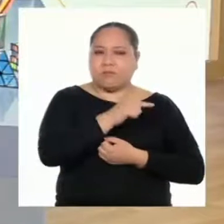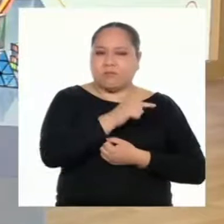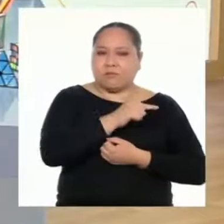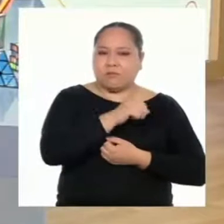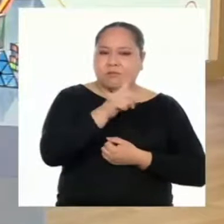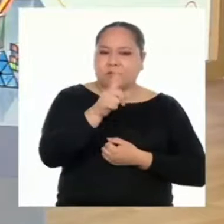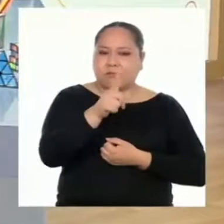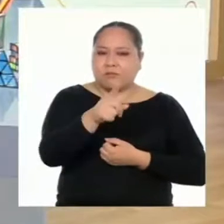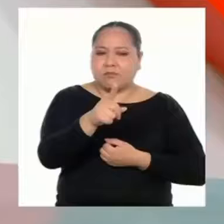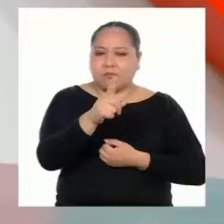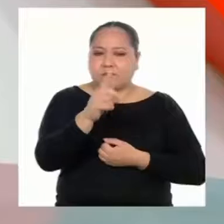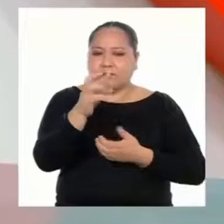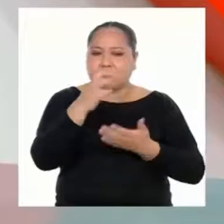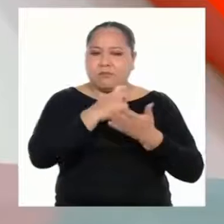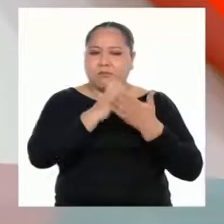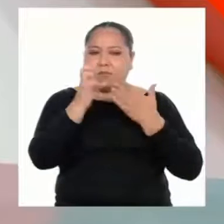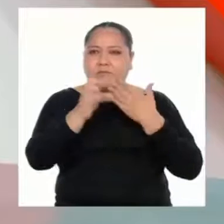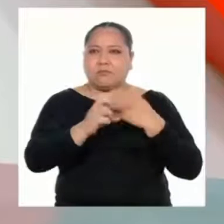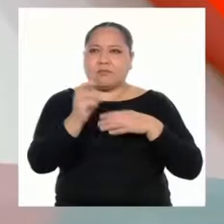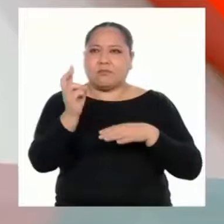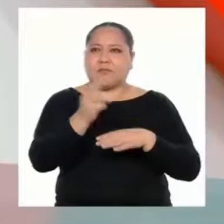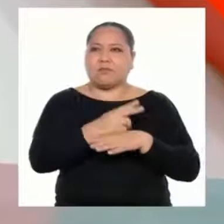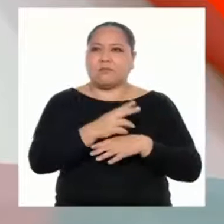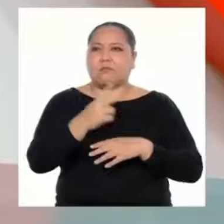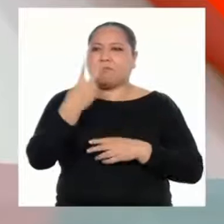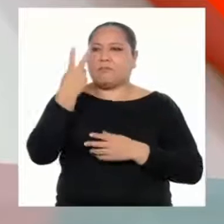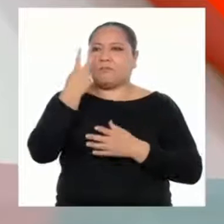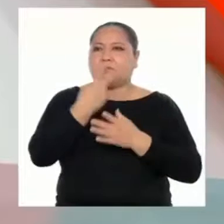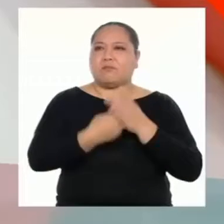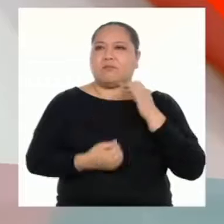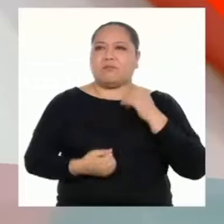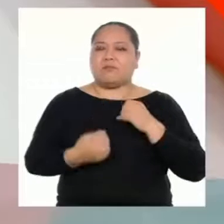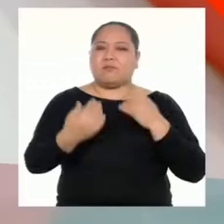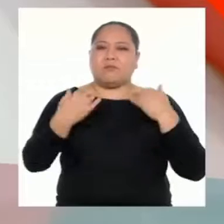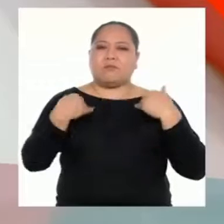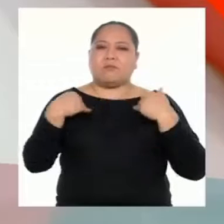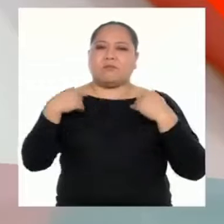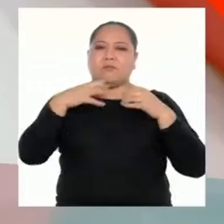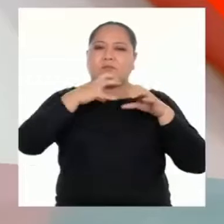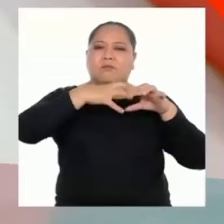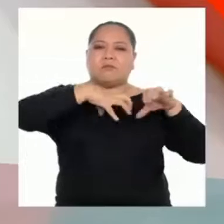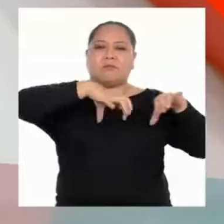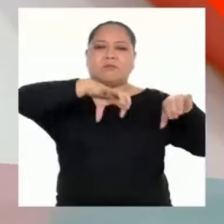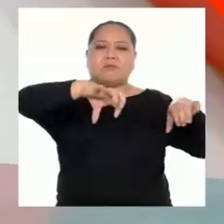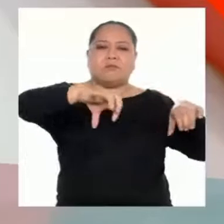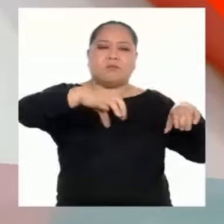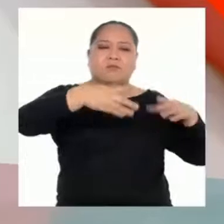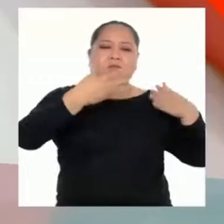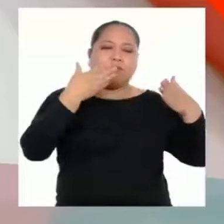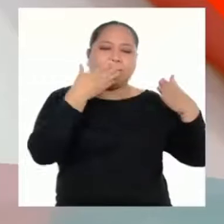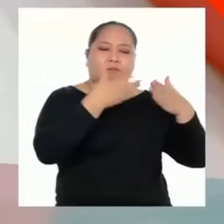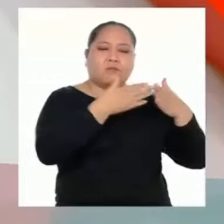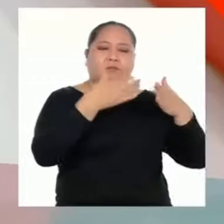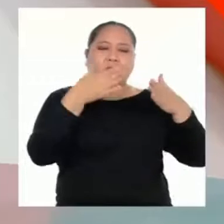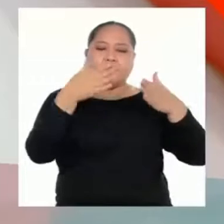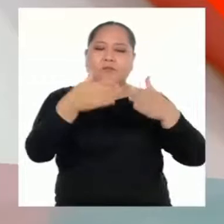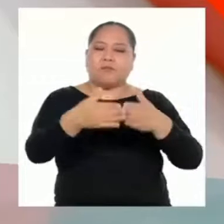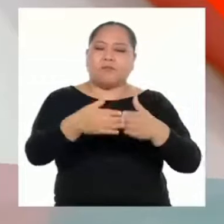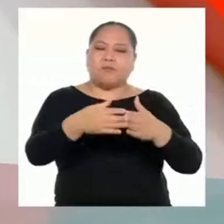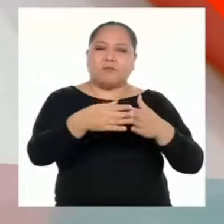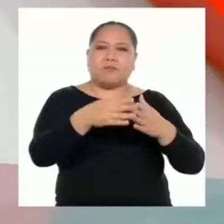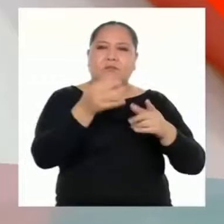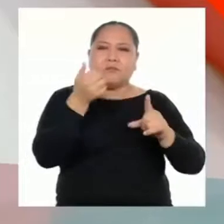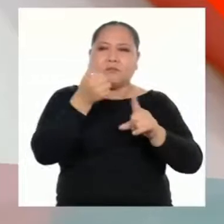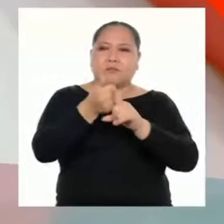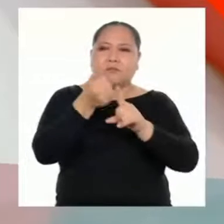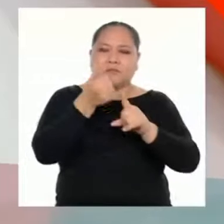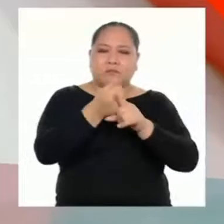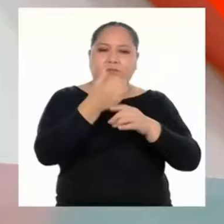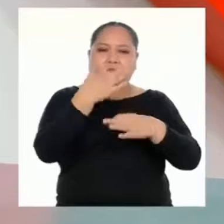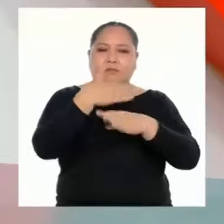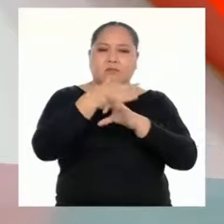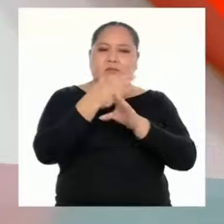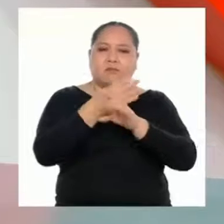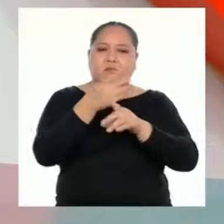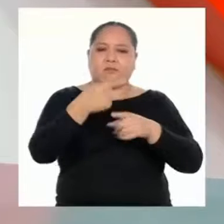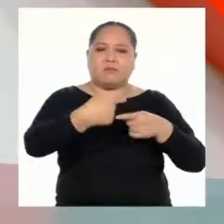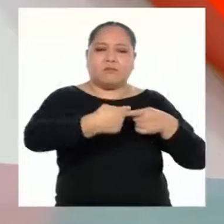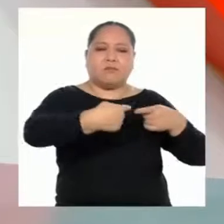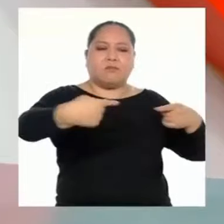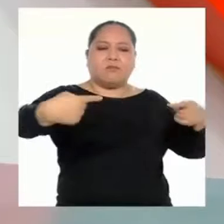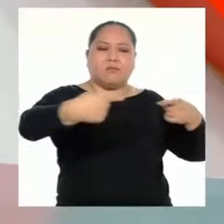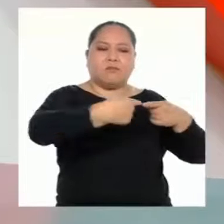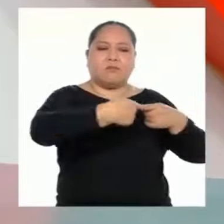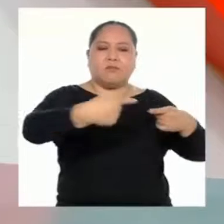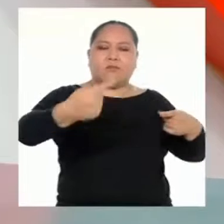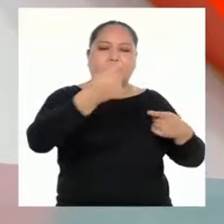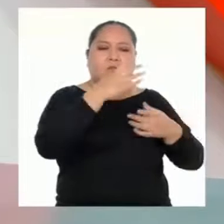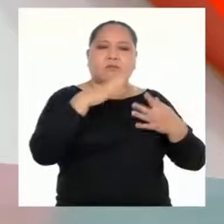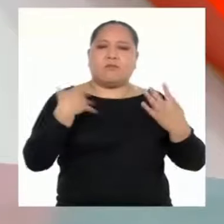o por el programa de audio? Por los dos, ambos teníamos ciertas especificaciones en nuestro sistema que generaba